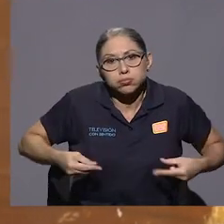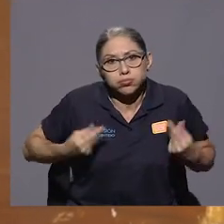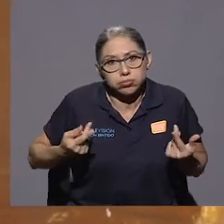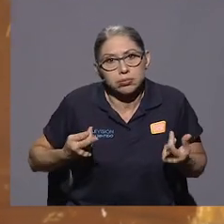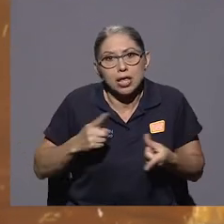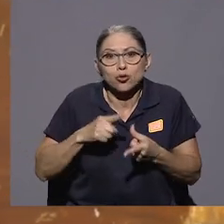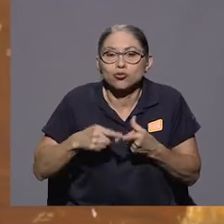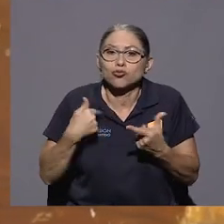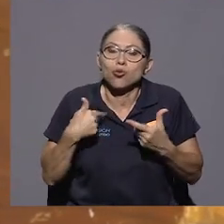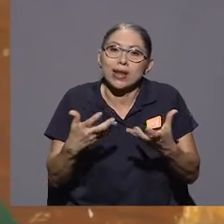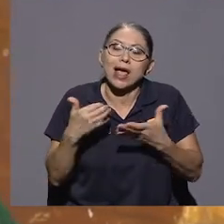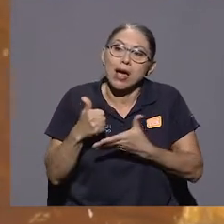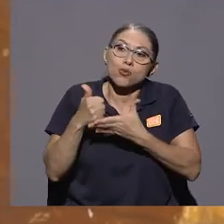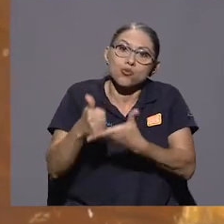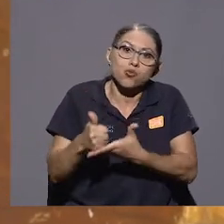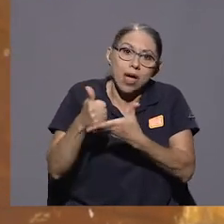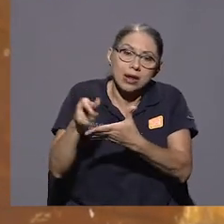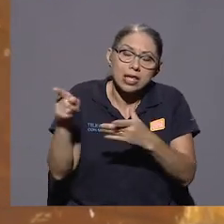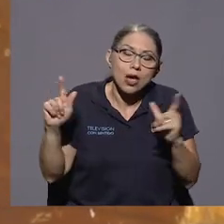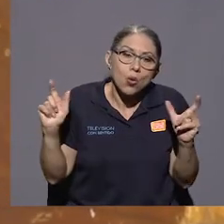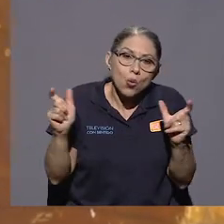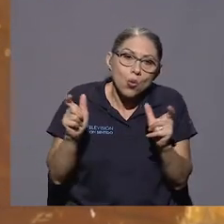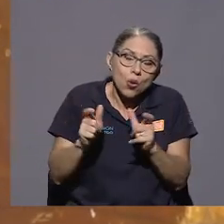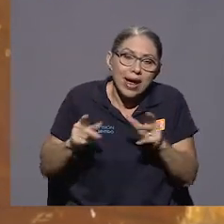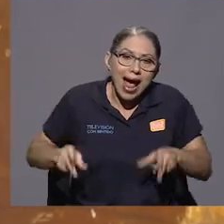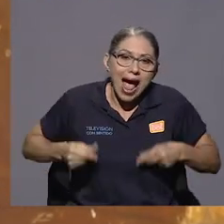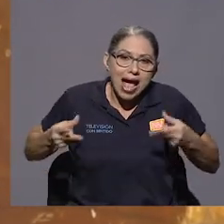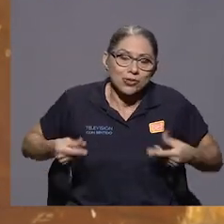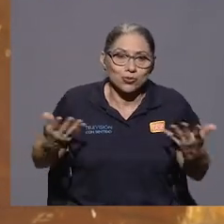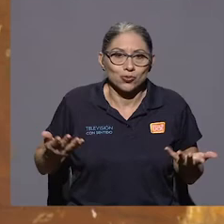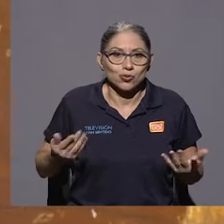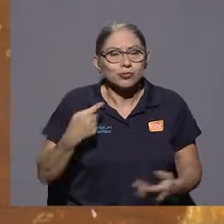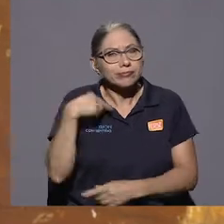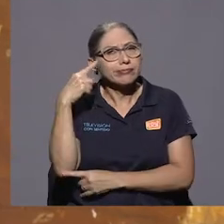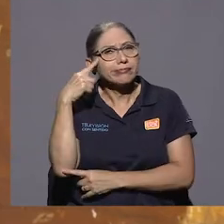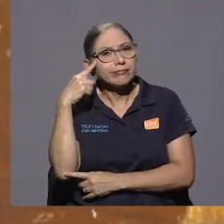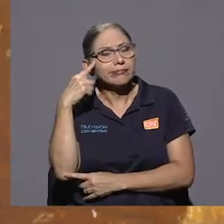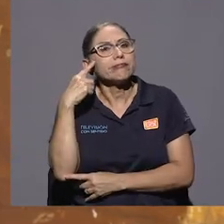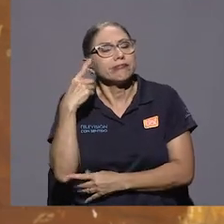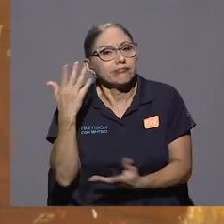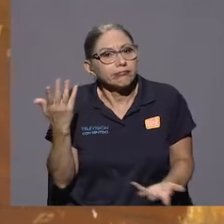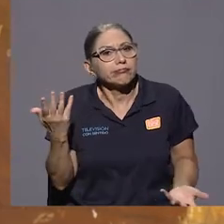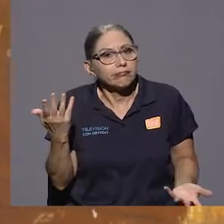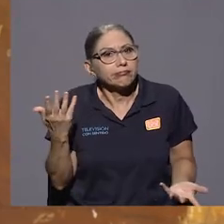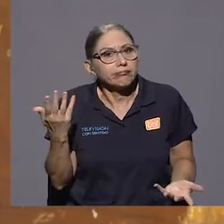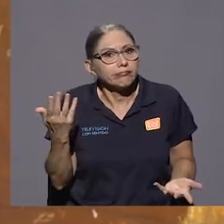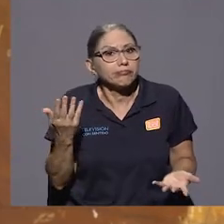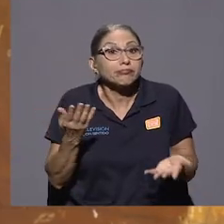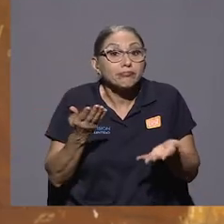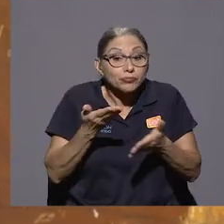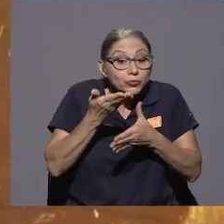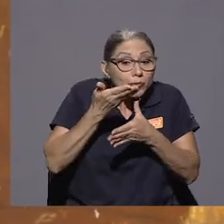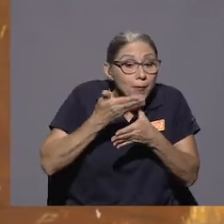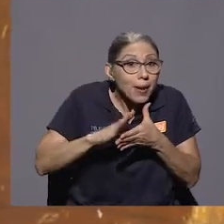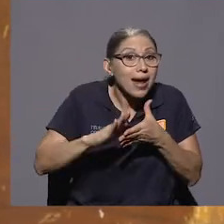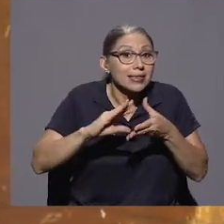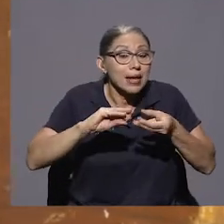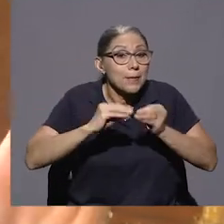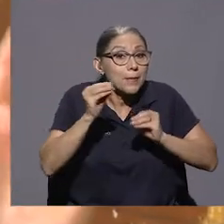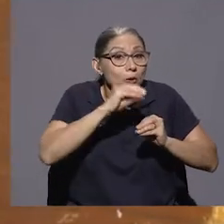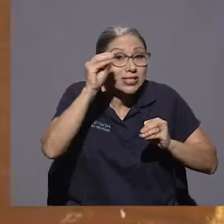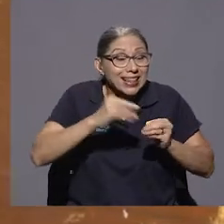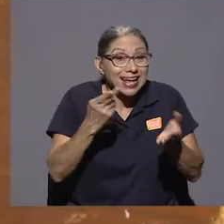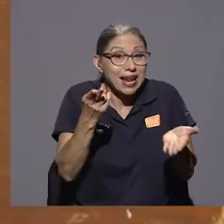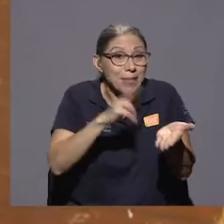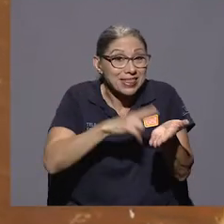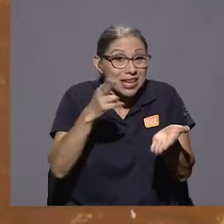aquí voy a reducir un porcentaje de la matrícula, y además